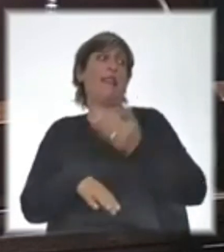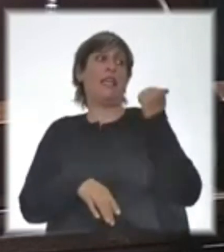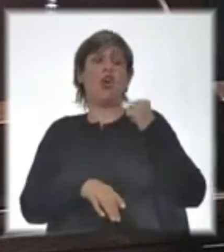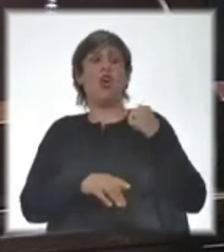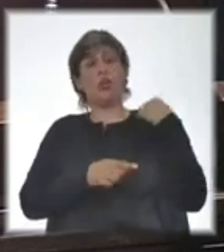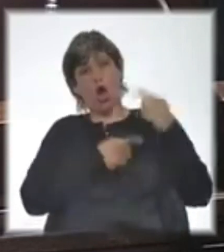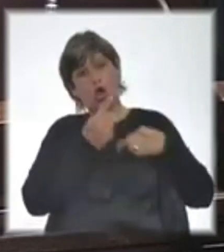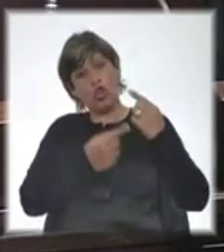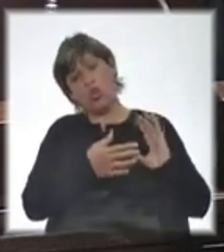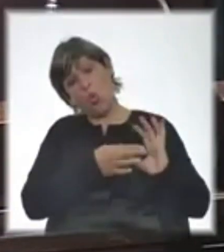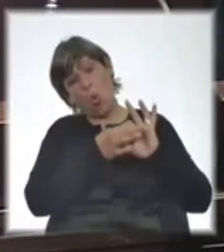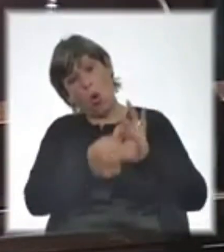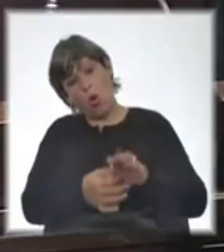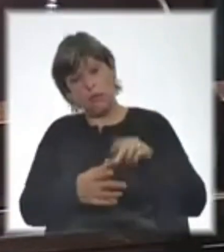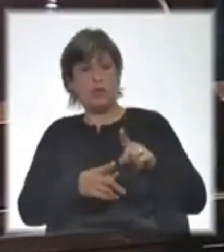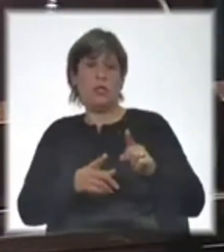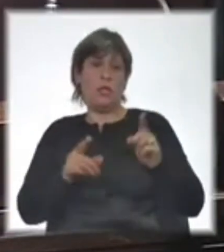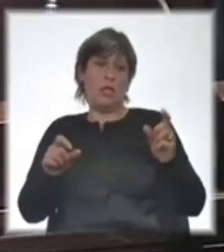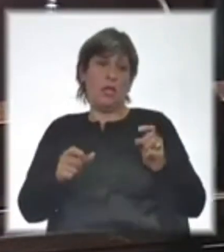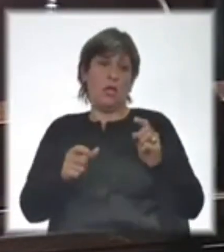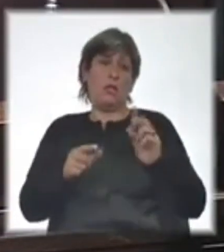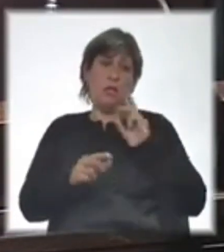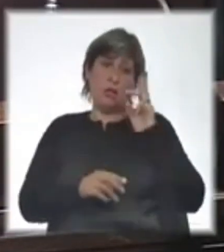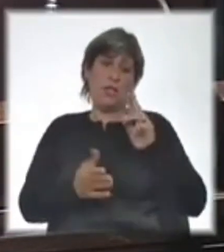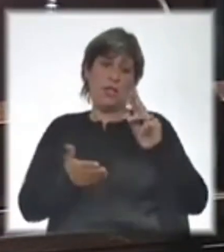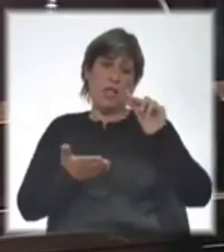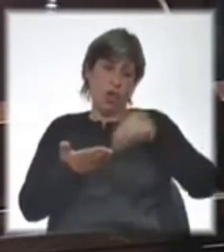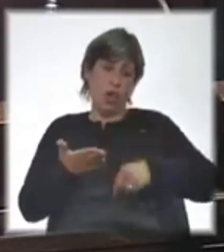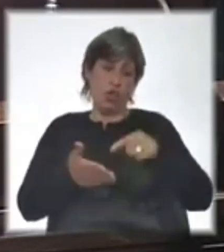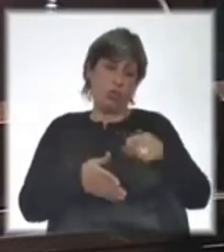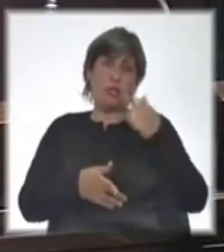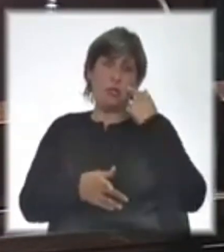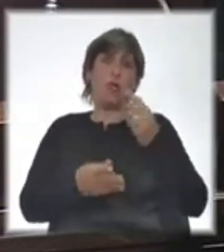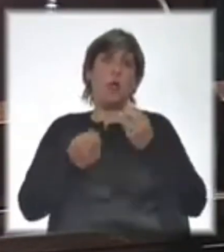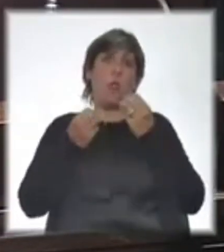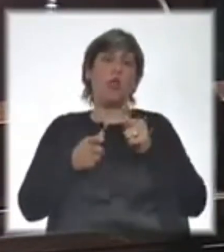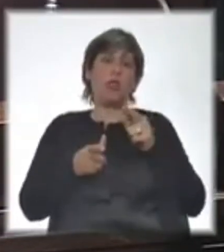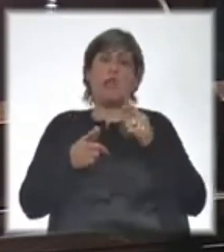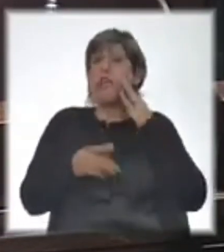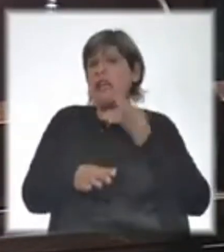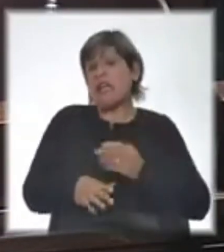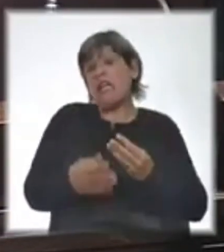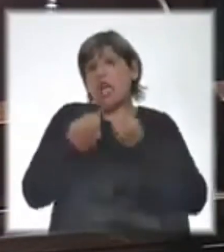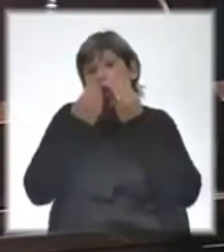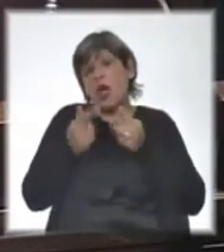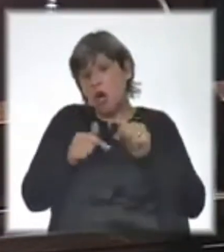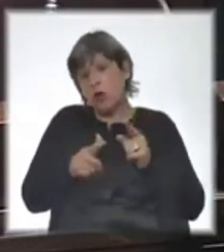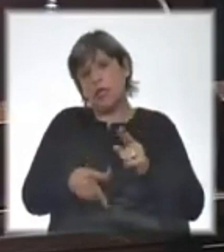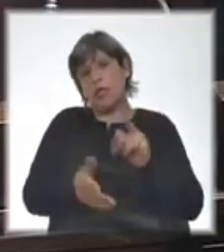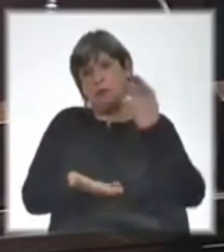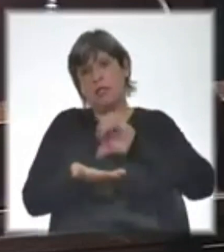continuó ejecutando el contrato porque cree que es lo mejor para la República.